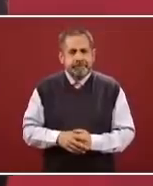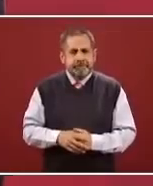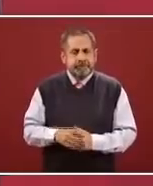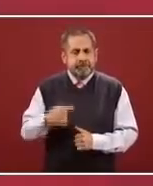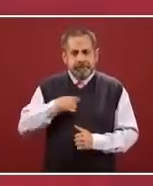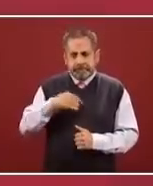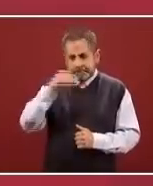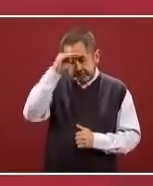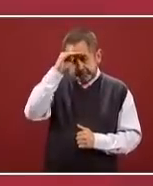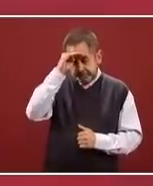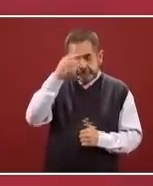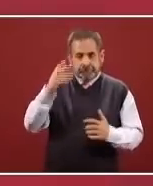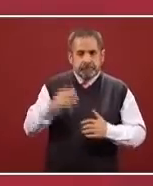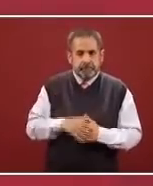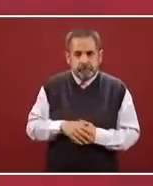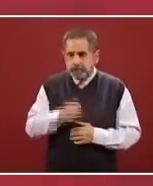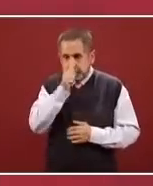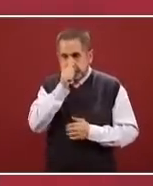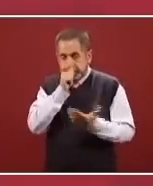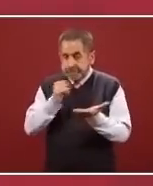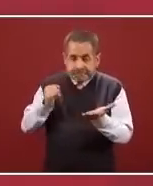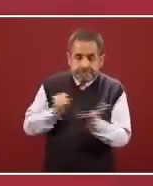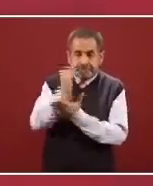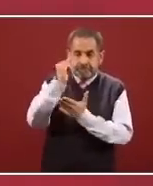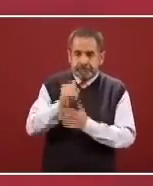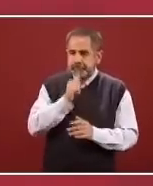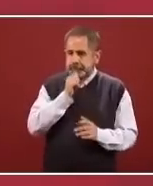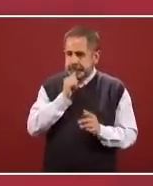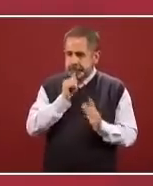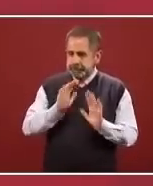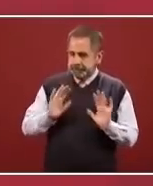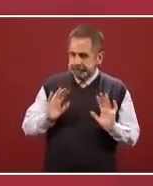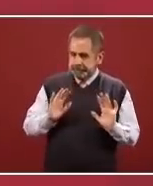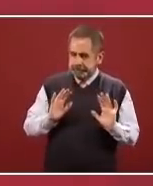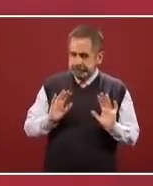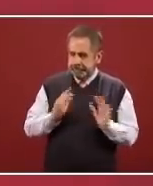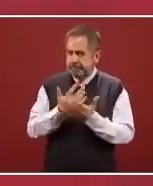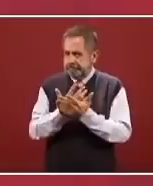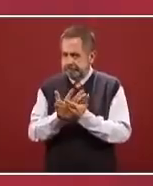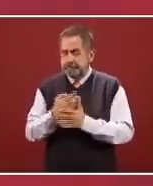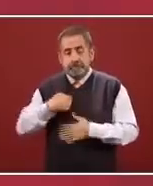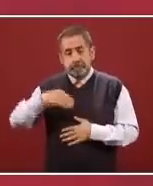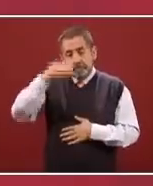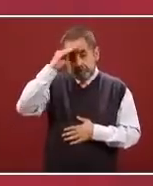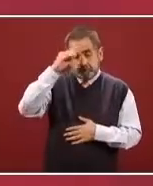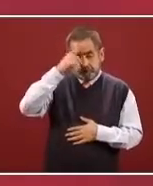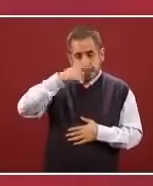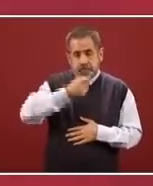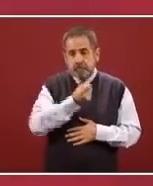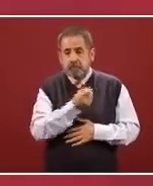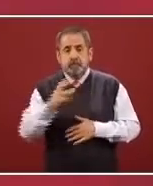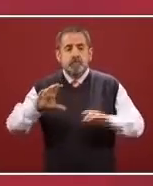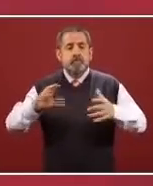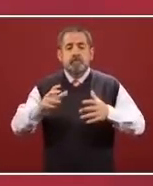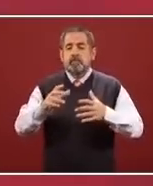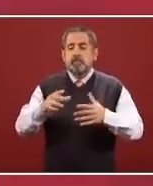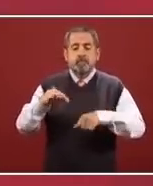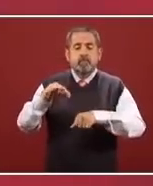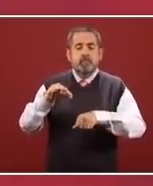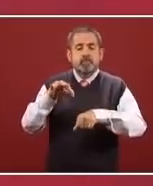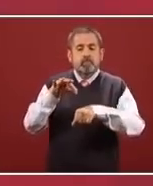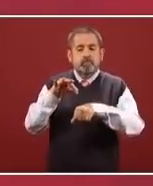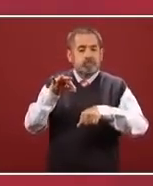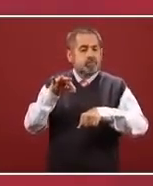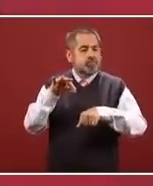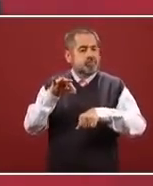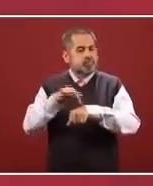Pienso que y no se ha tomado una decisión definitiva. Los médicos internos de pregrado no son, pues